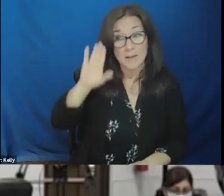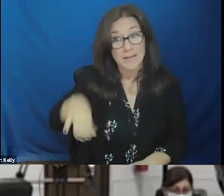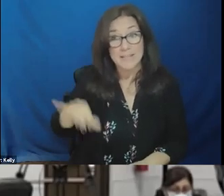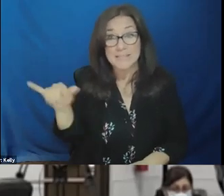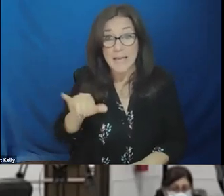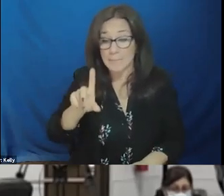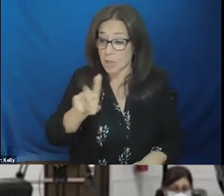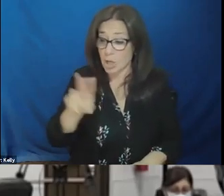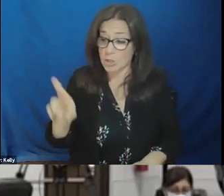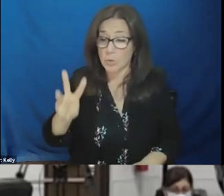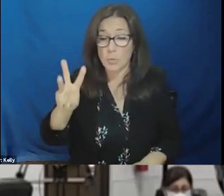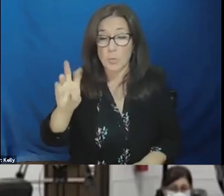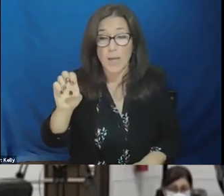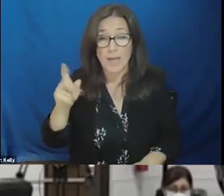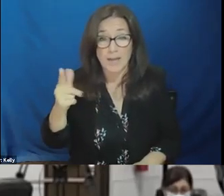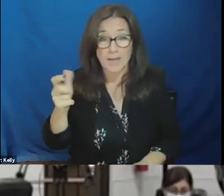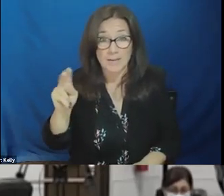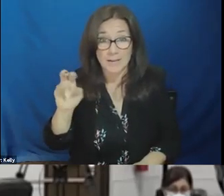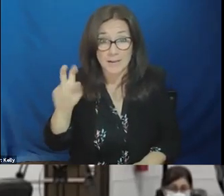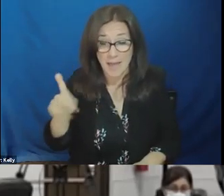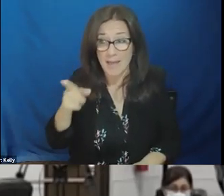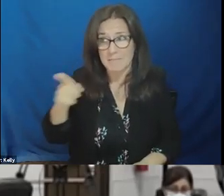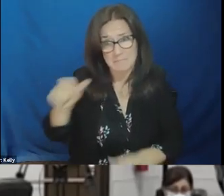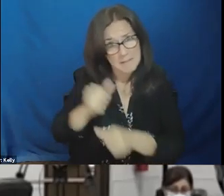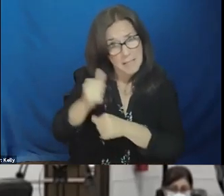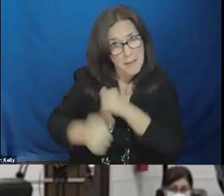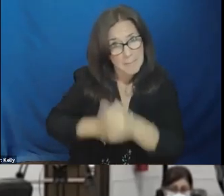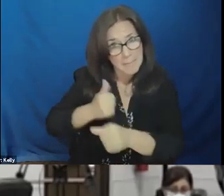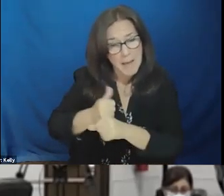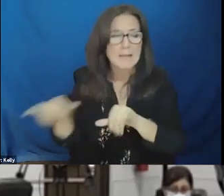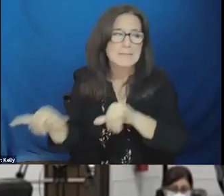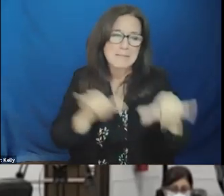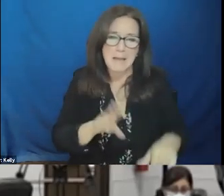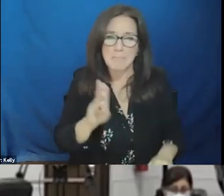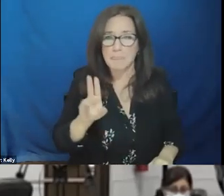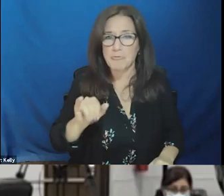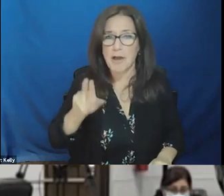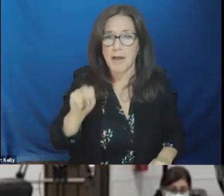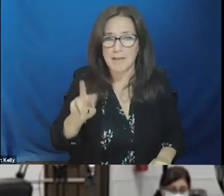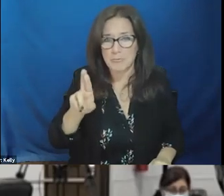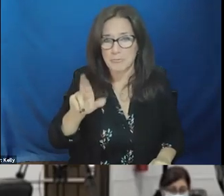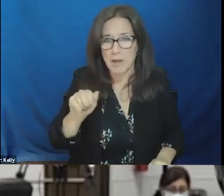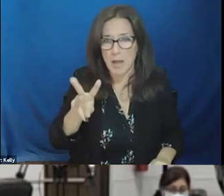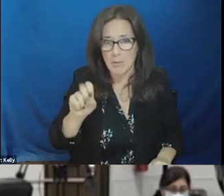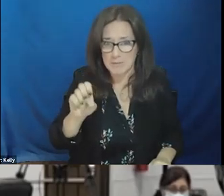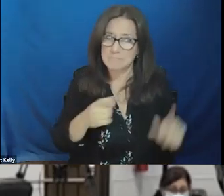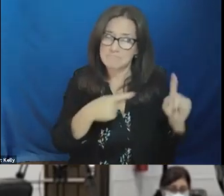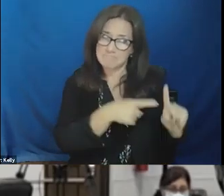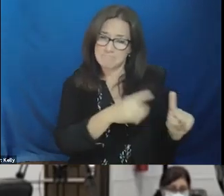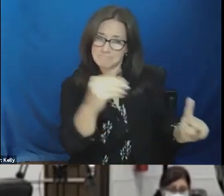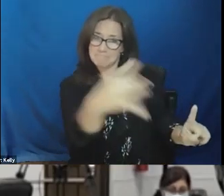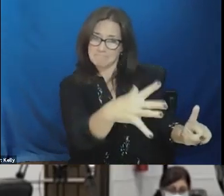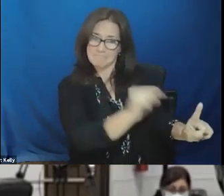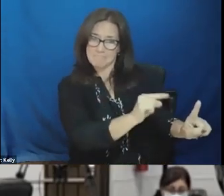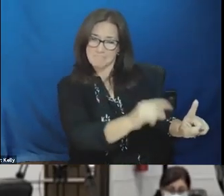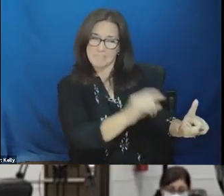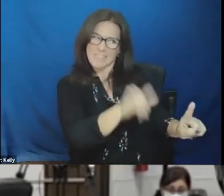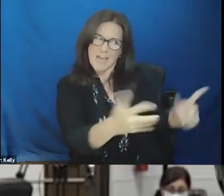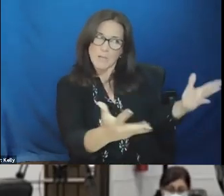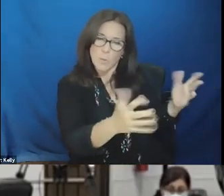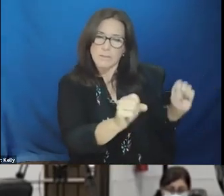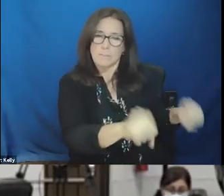superintendente pues a mí siempre me hace sentir orgullosa igual como nada por ahora quiere que es graduada aquí en el distrito escolar